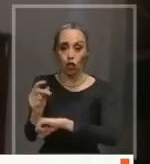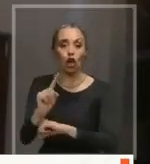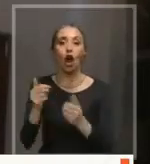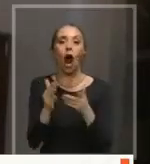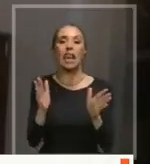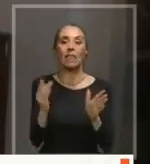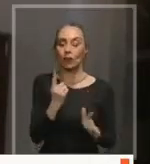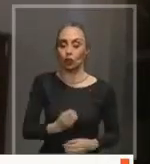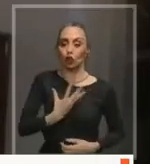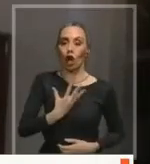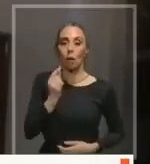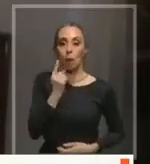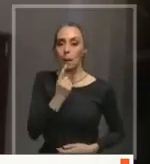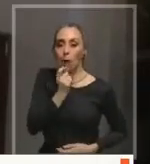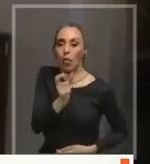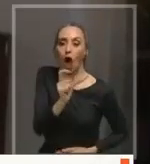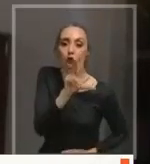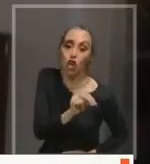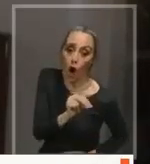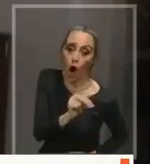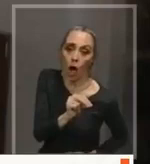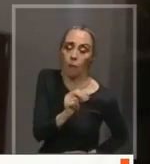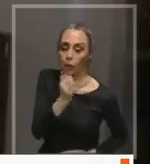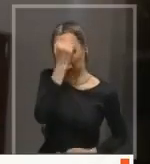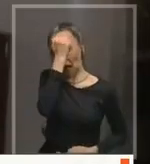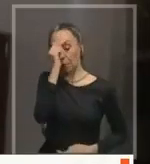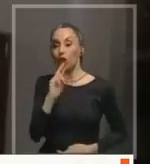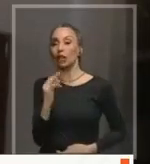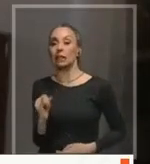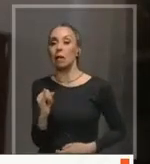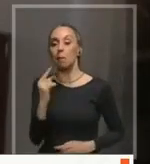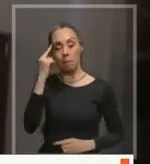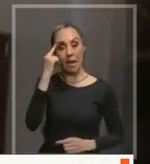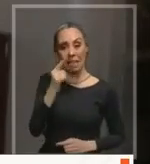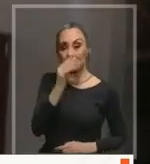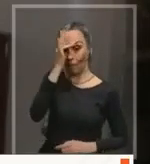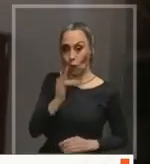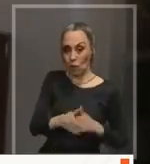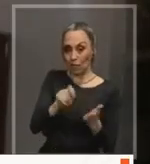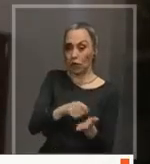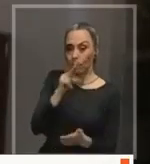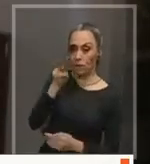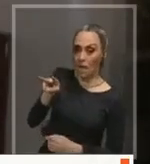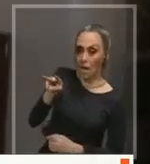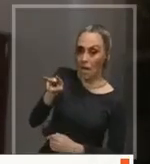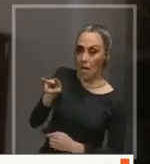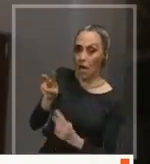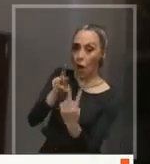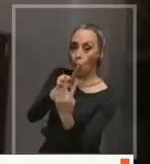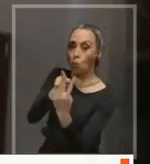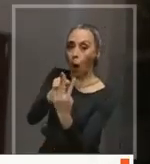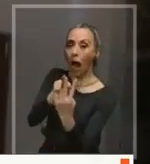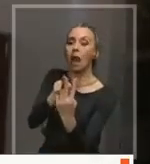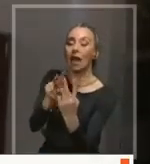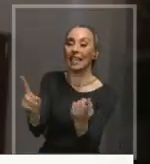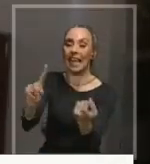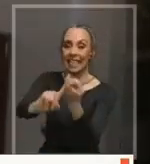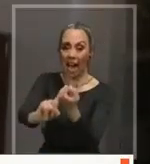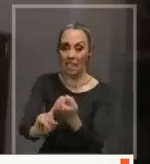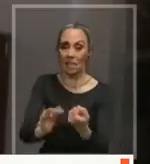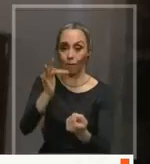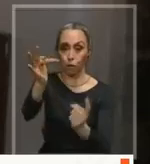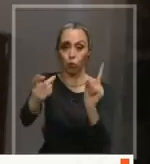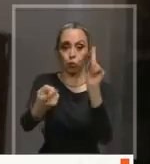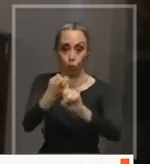espontáneo. Entonces aquí también pudiese el oficial de registro civil señalar que si uno de los contrayentes, futuros